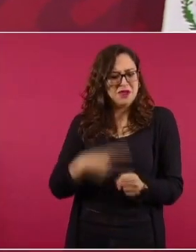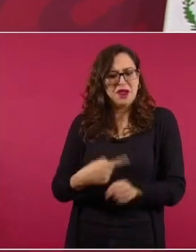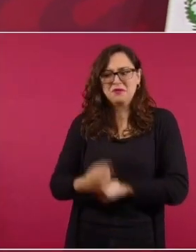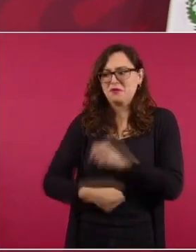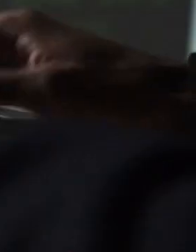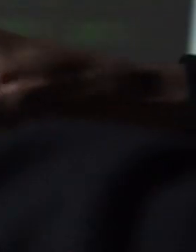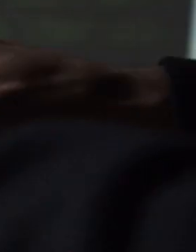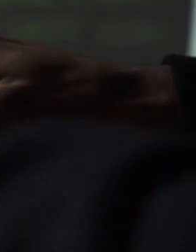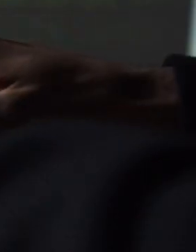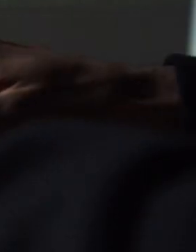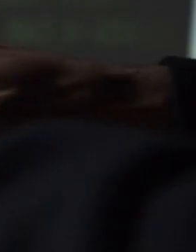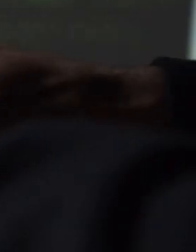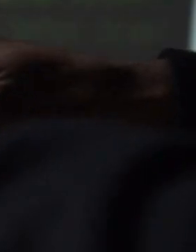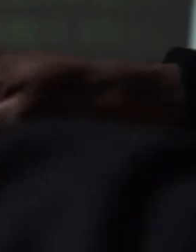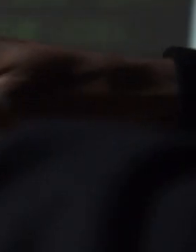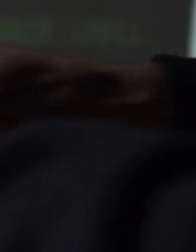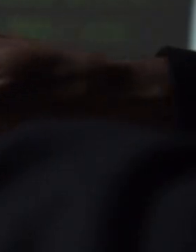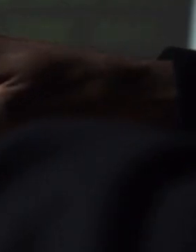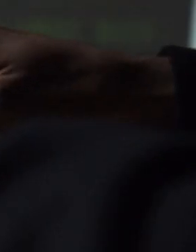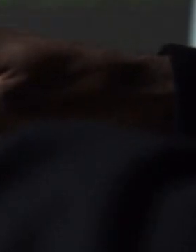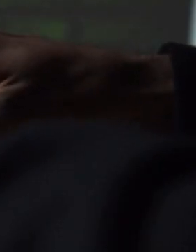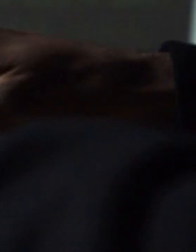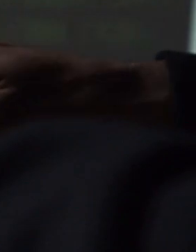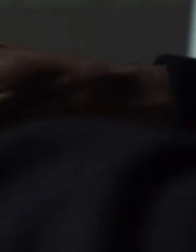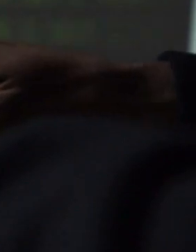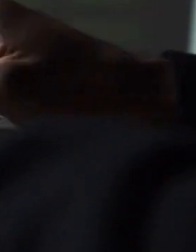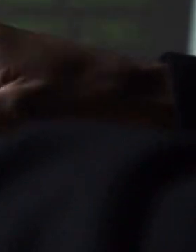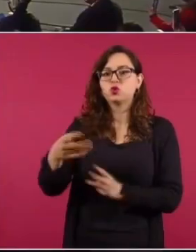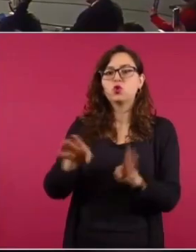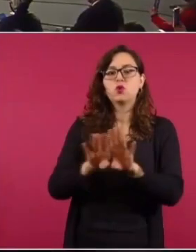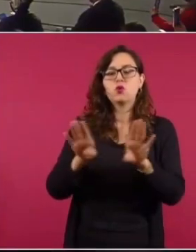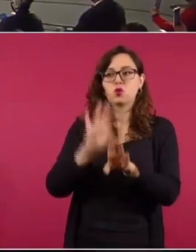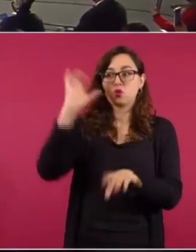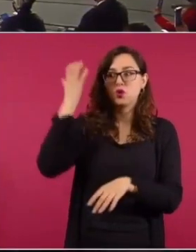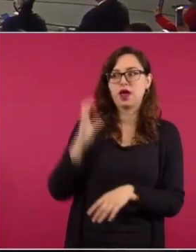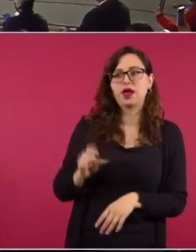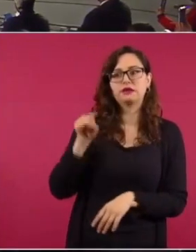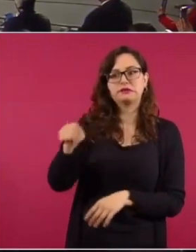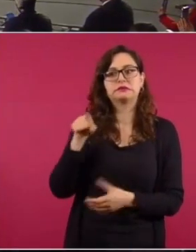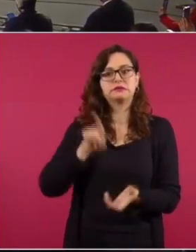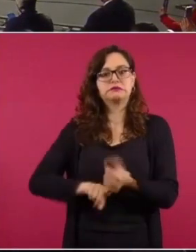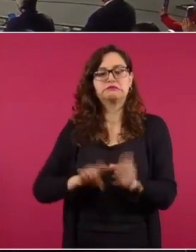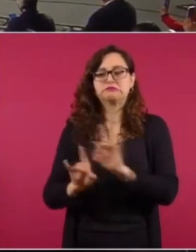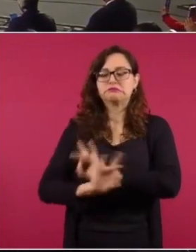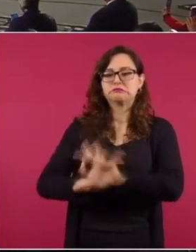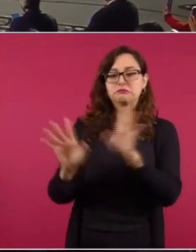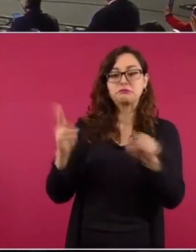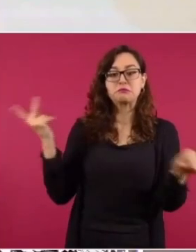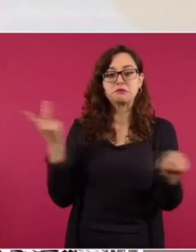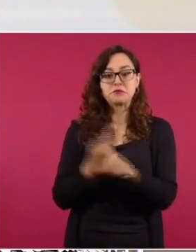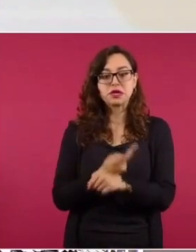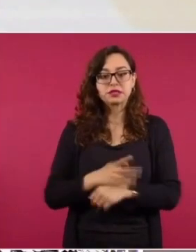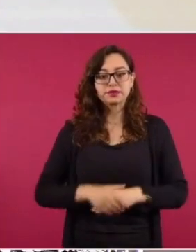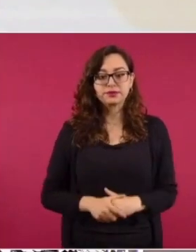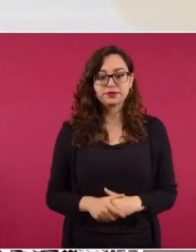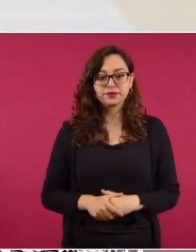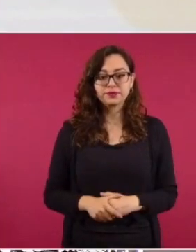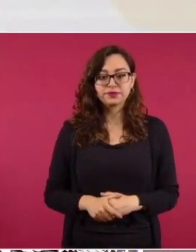Los ejércitos de Perú, Chile y Colombia fueron otros de los afectados. Pues es cierto, hubo